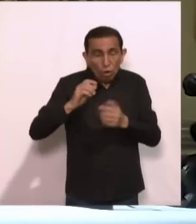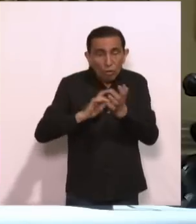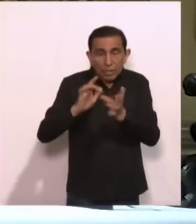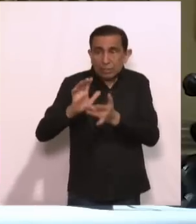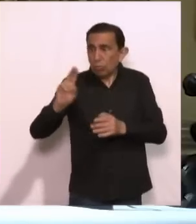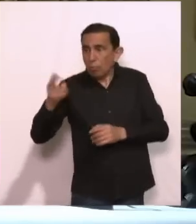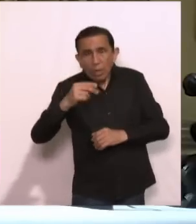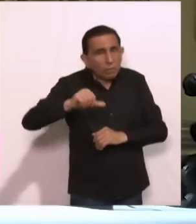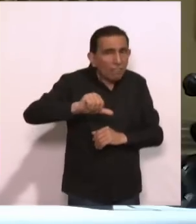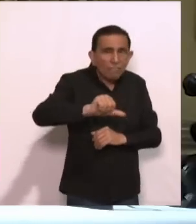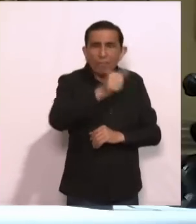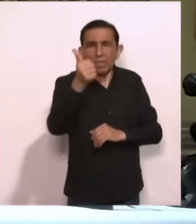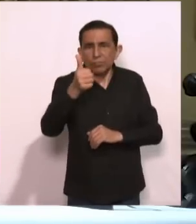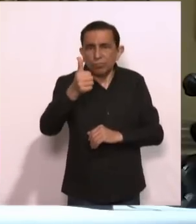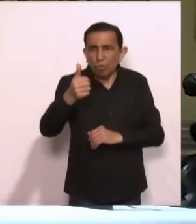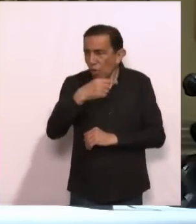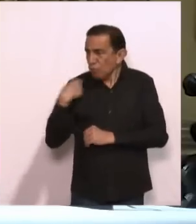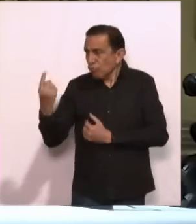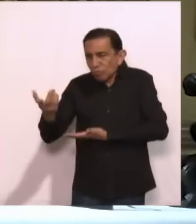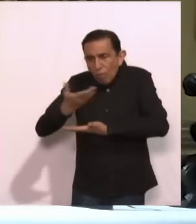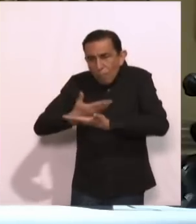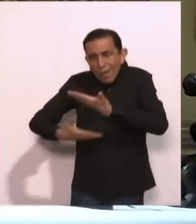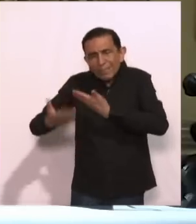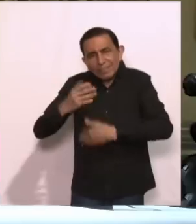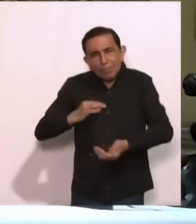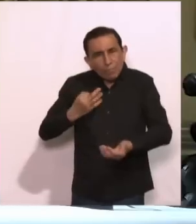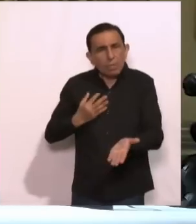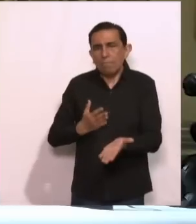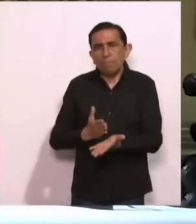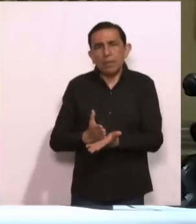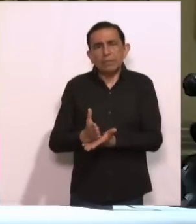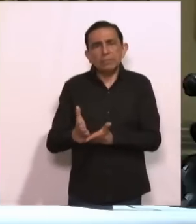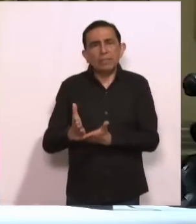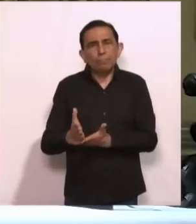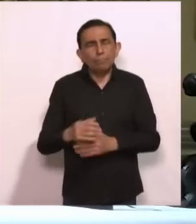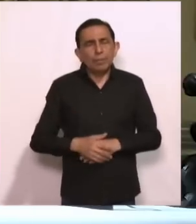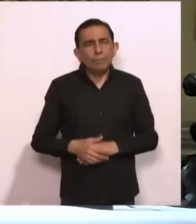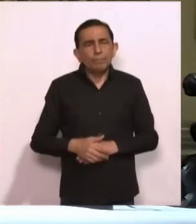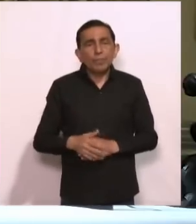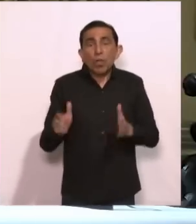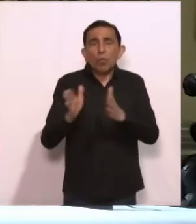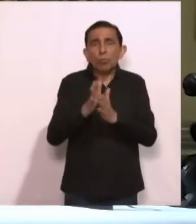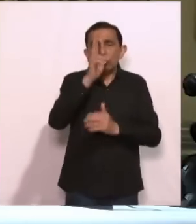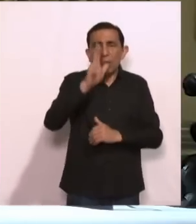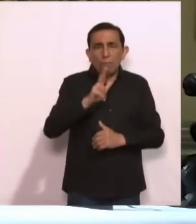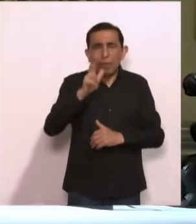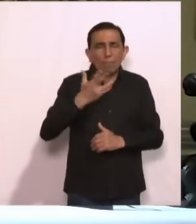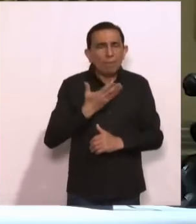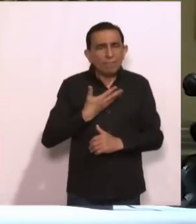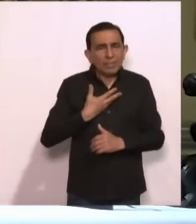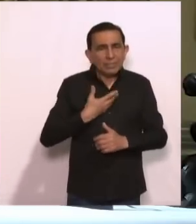a la muerte y nos ha hecho partícipes de su vida inmortal. Y con el Papa Francisco, con